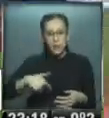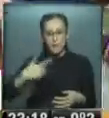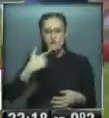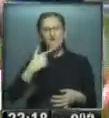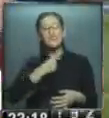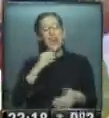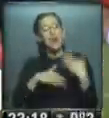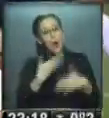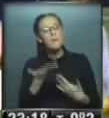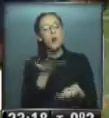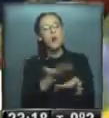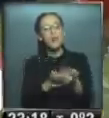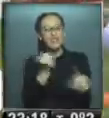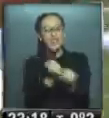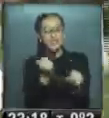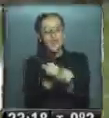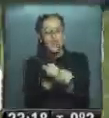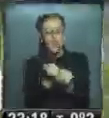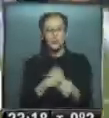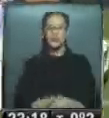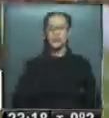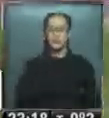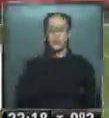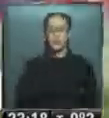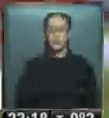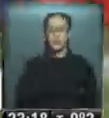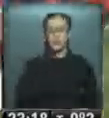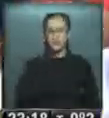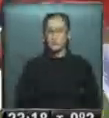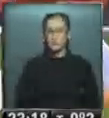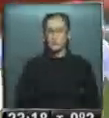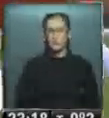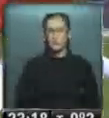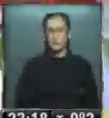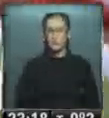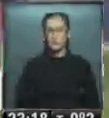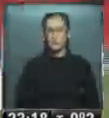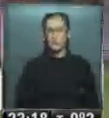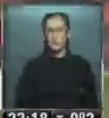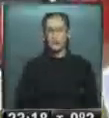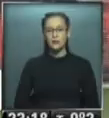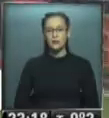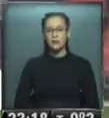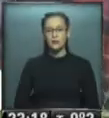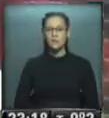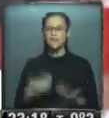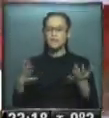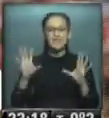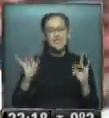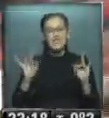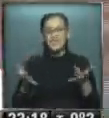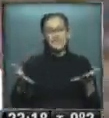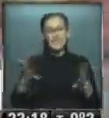manera, citándolo y además por un partido oficial, directamente se cortan las posibilidades de que el jugador en algún momento juegue para